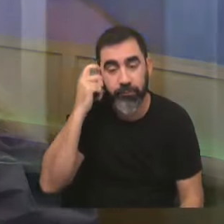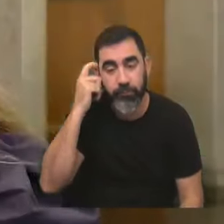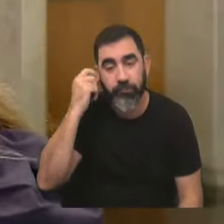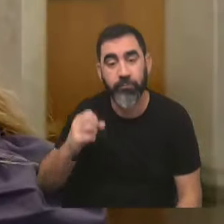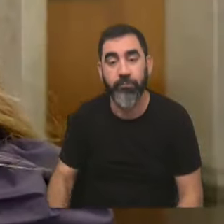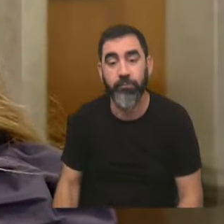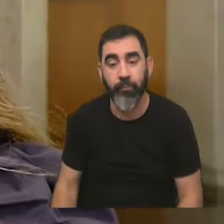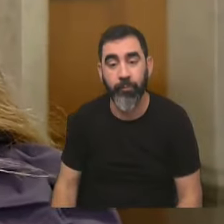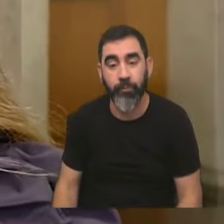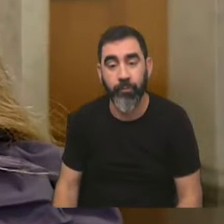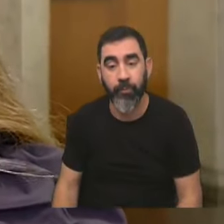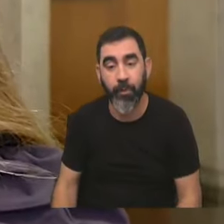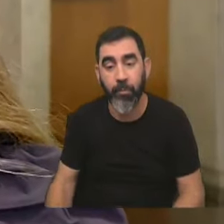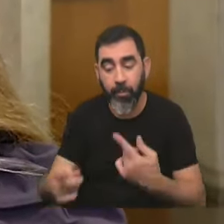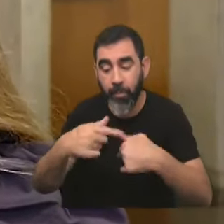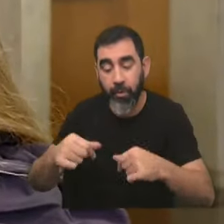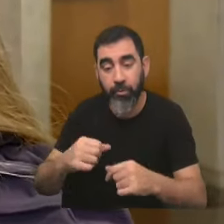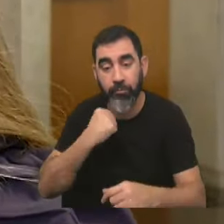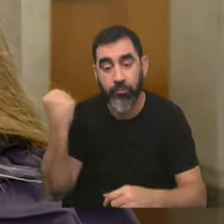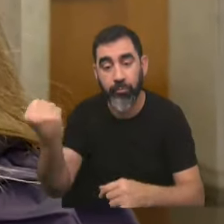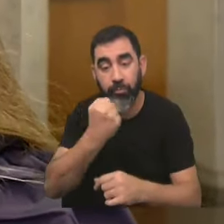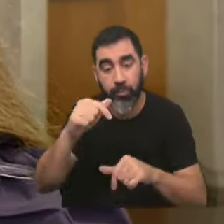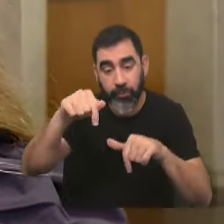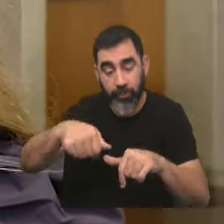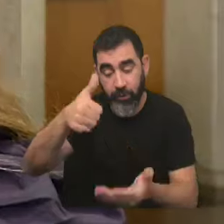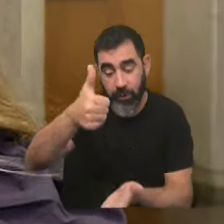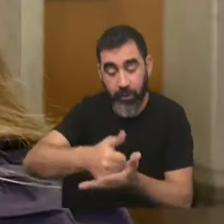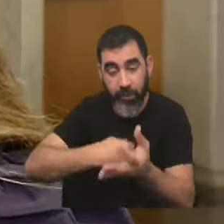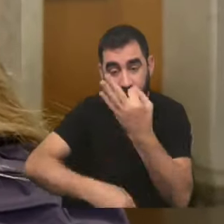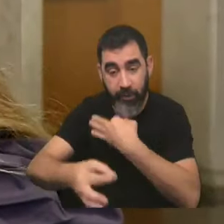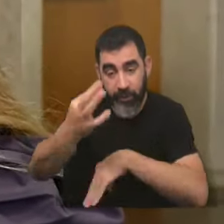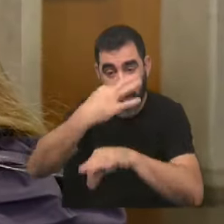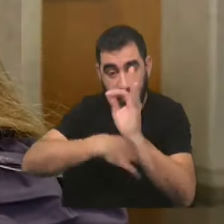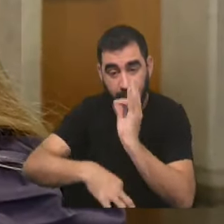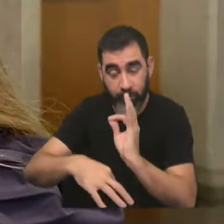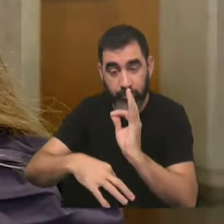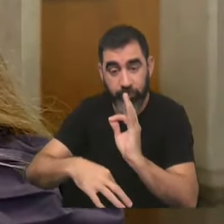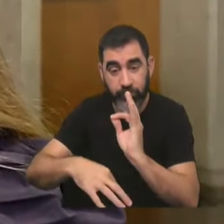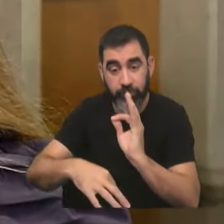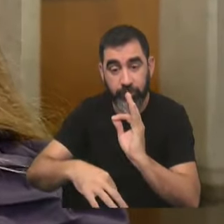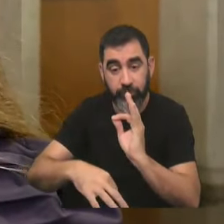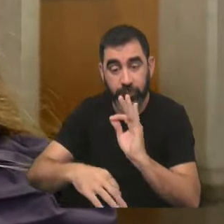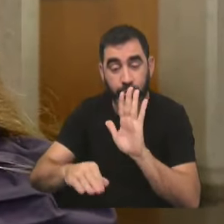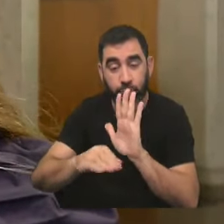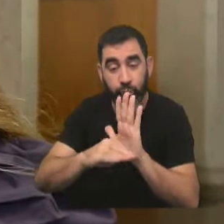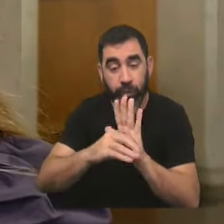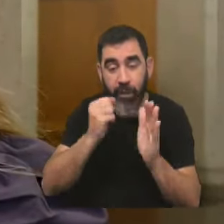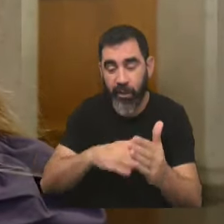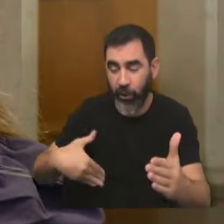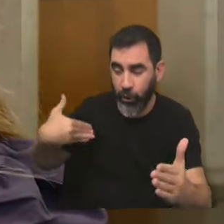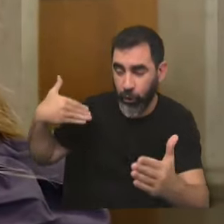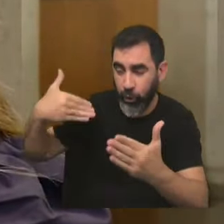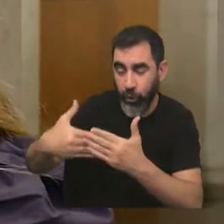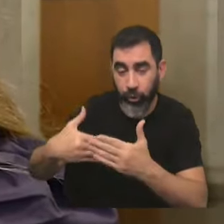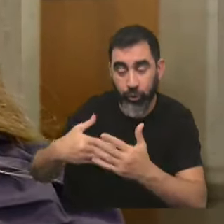q+ para nosotros es es muy simbólico el hecho de poder estar acá en un en un teatro que históricamente fue construido y